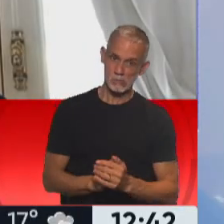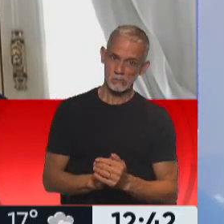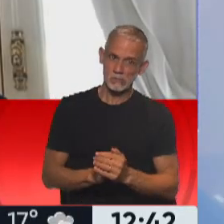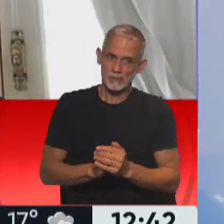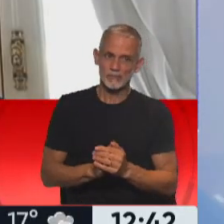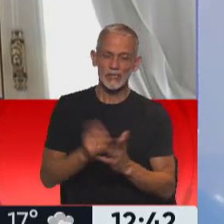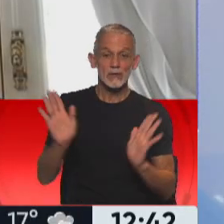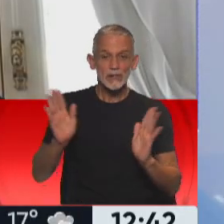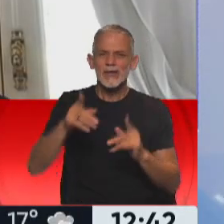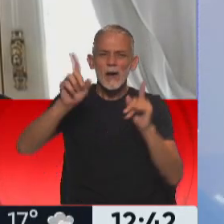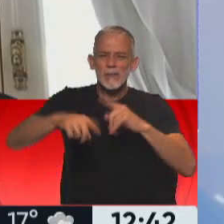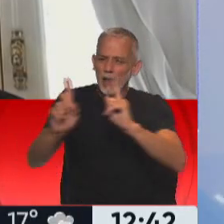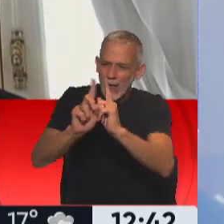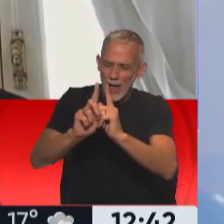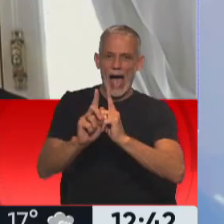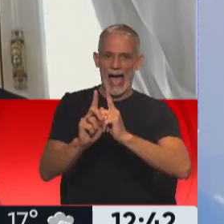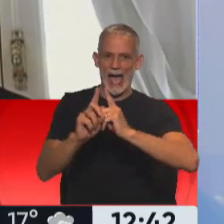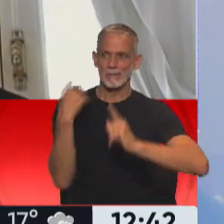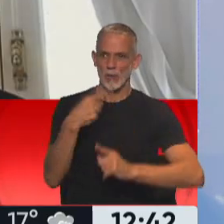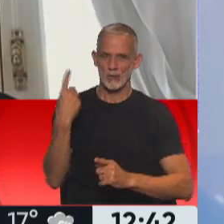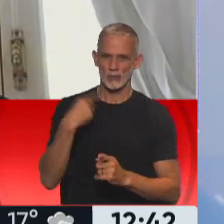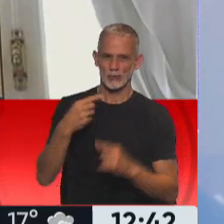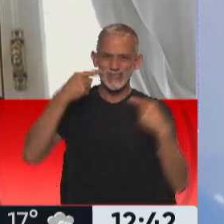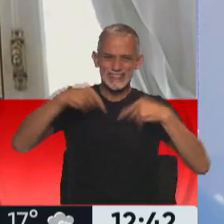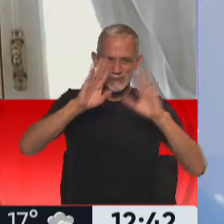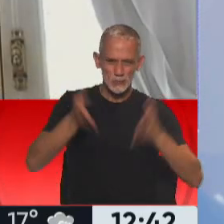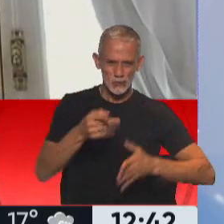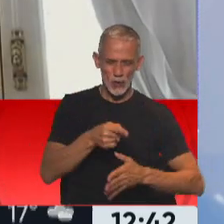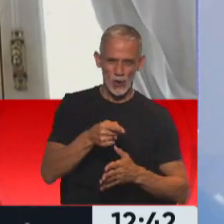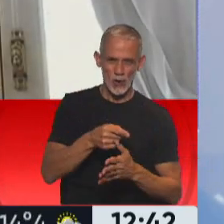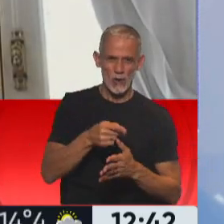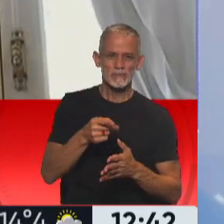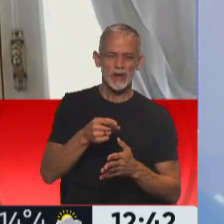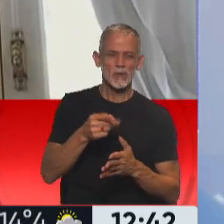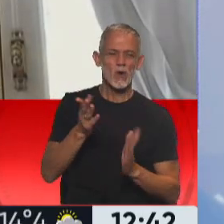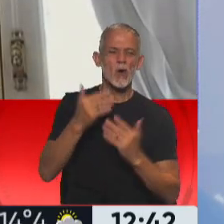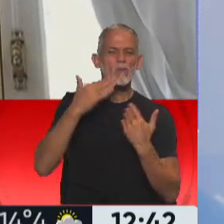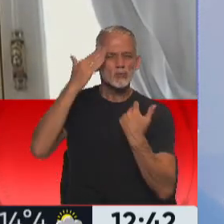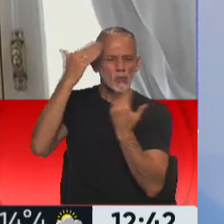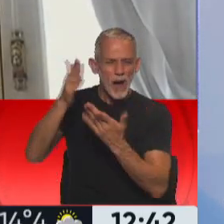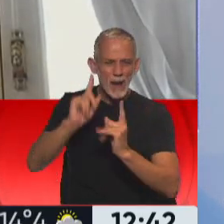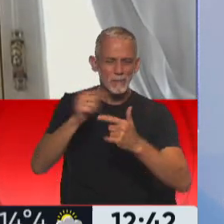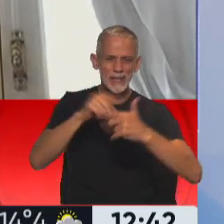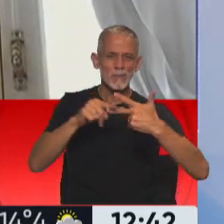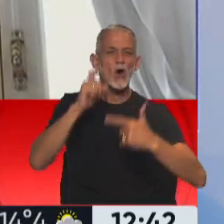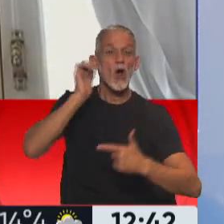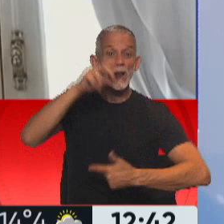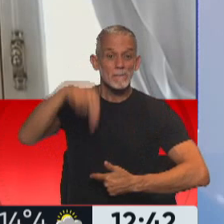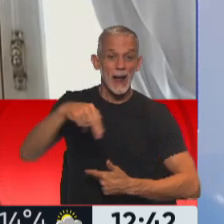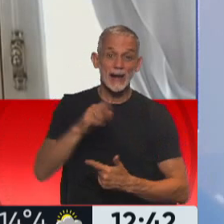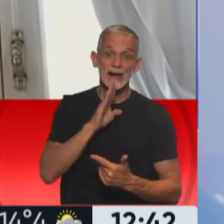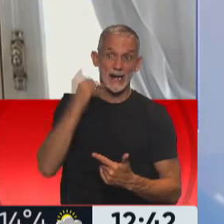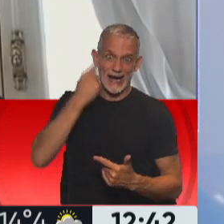Digamos, fruto de eso fue que nosotros con el Instituto de Diálogo Interreligioso, con el musulmán Omar Abuti, con Dani Goldman, el